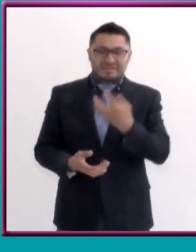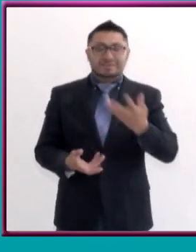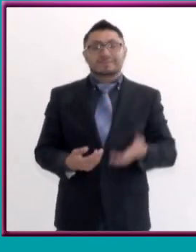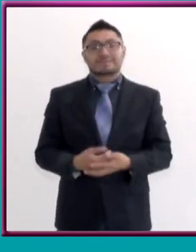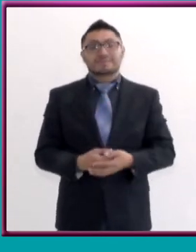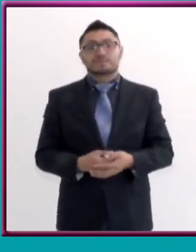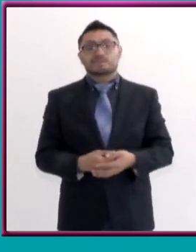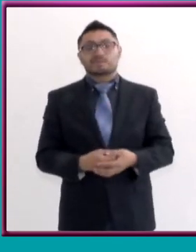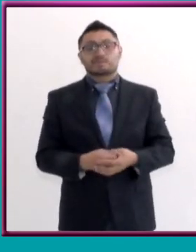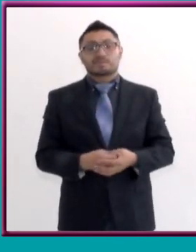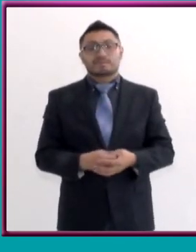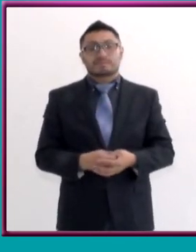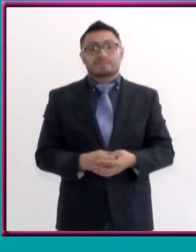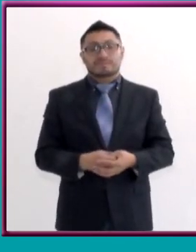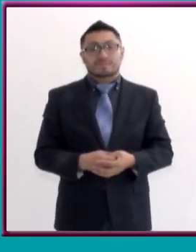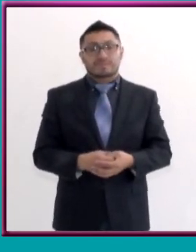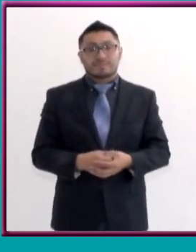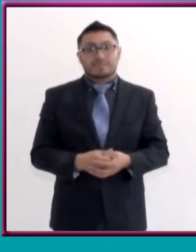triste?